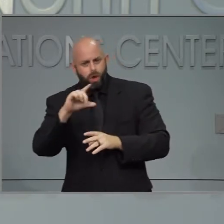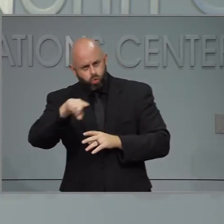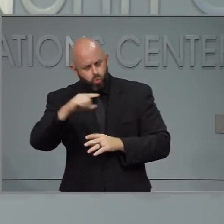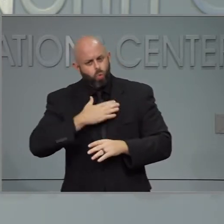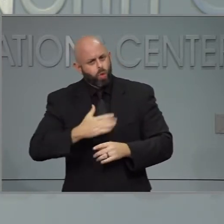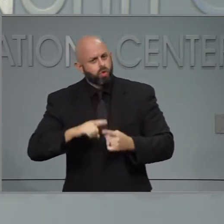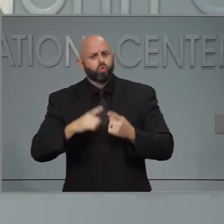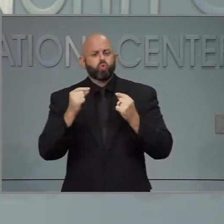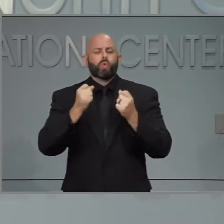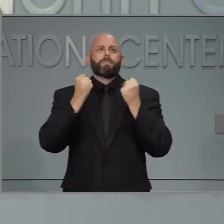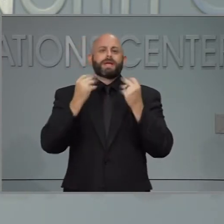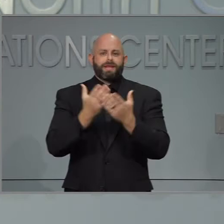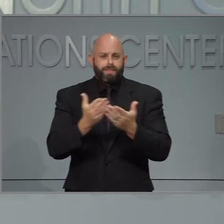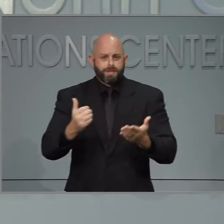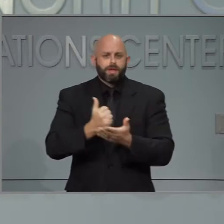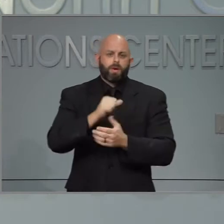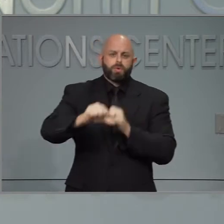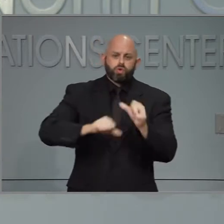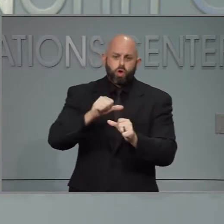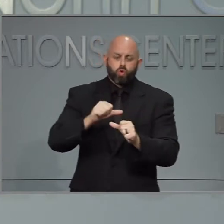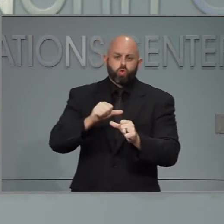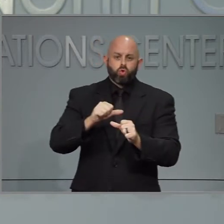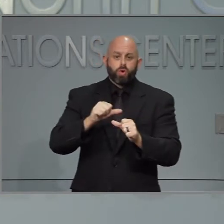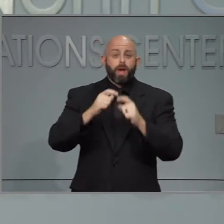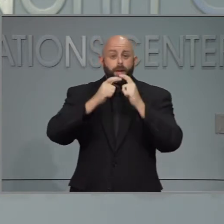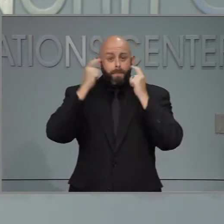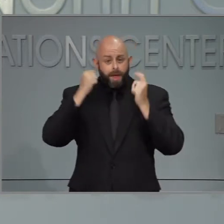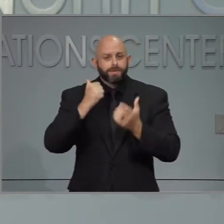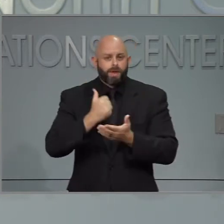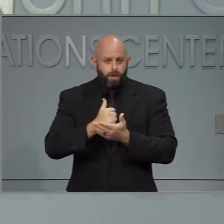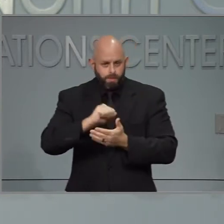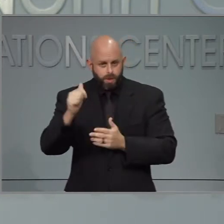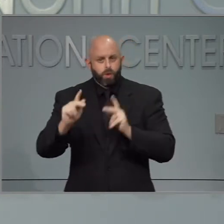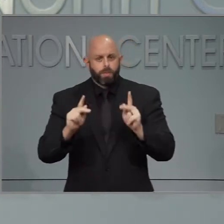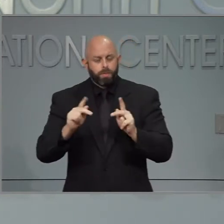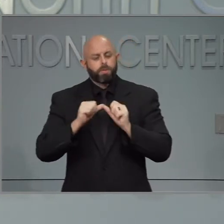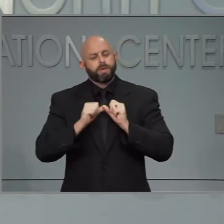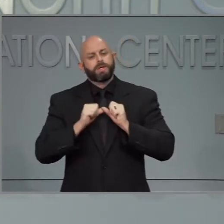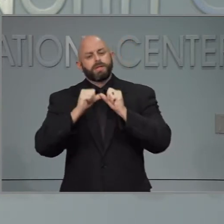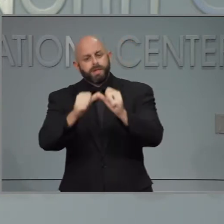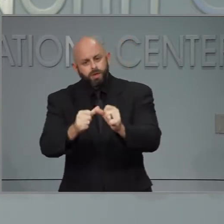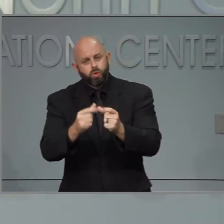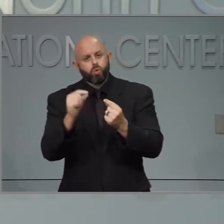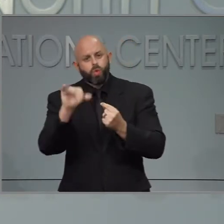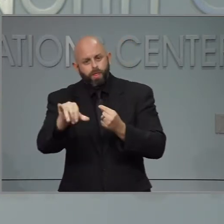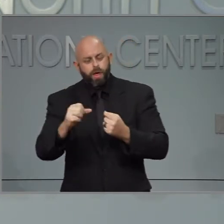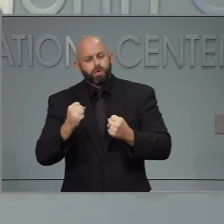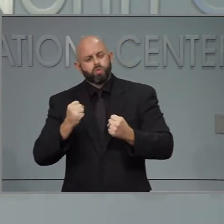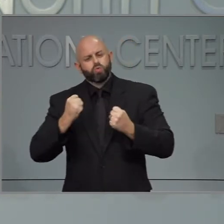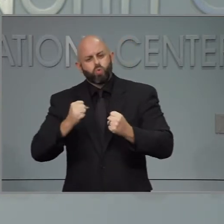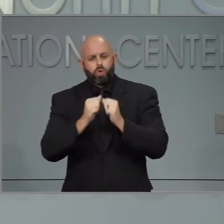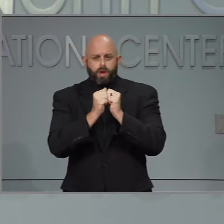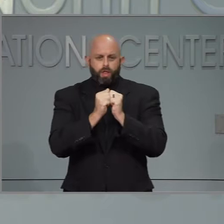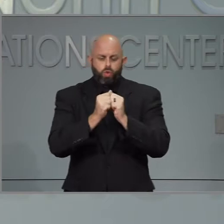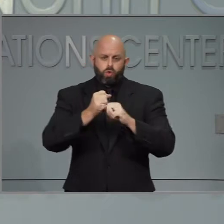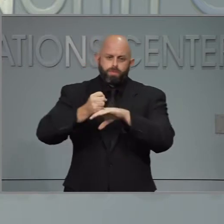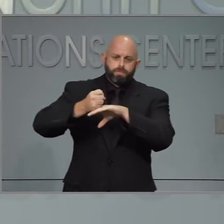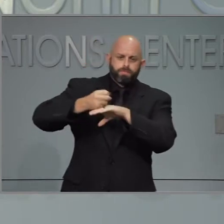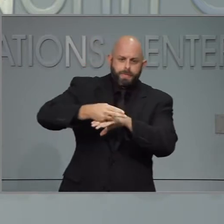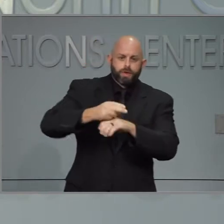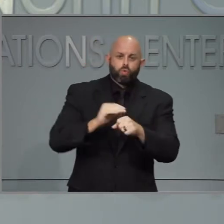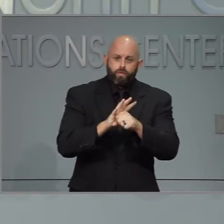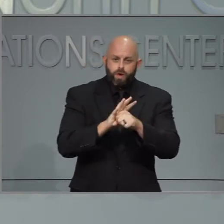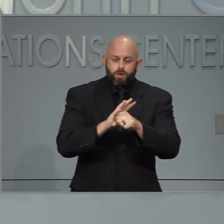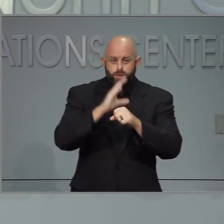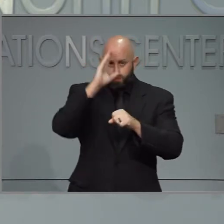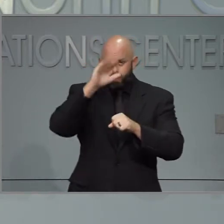los norcarolinienses hacen unos por otros. Así que sigamos haciendo lo que ya sabemos que funciona. Mantengámonos